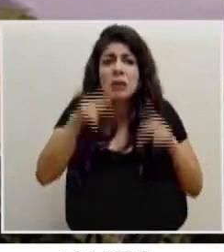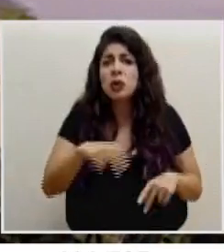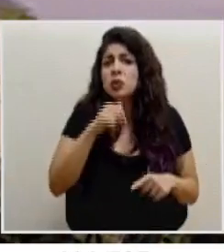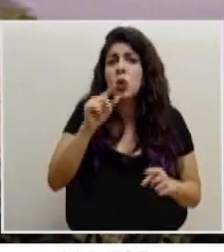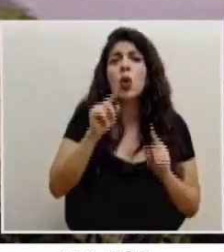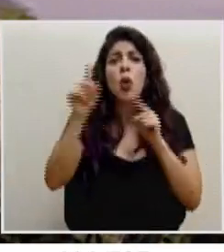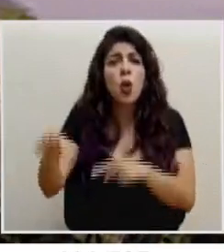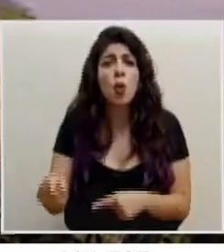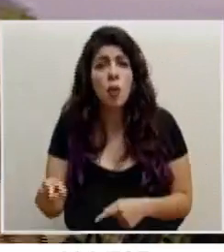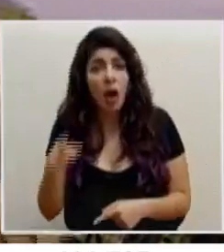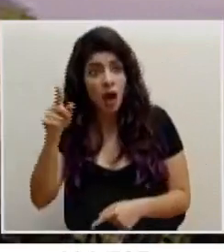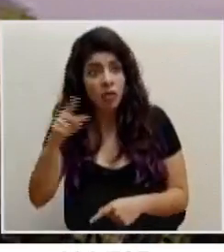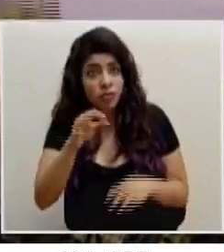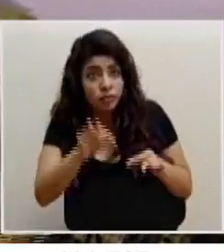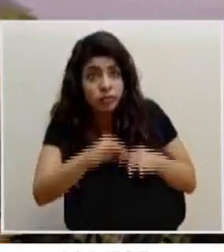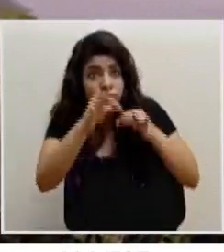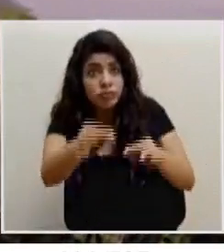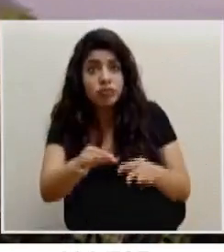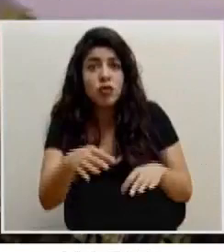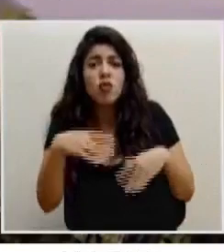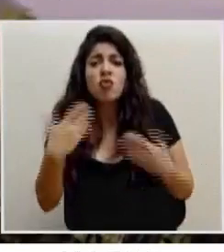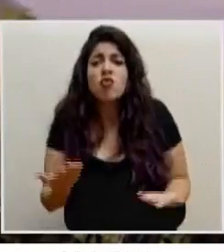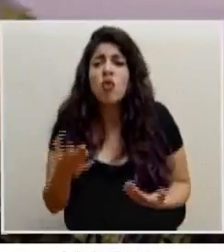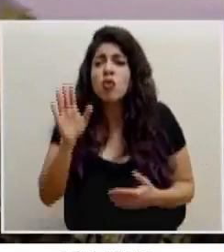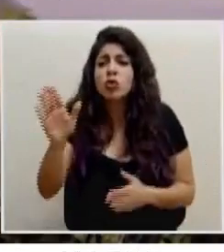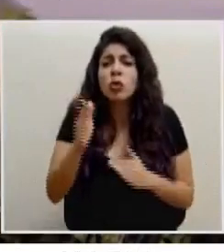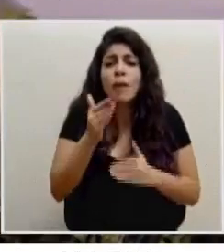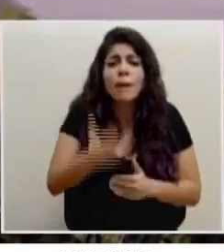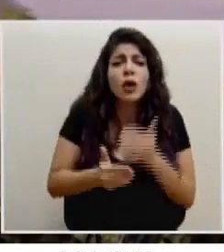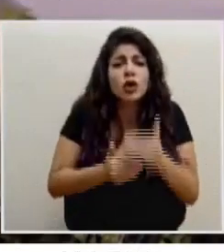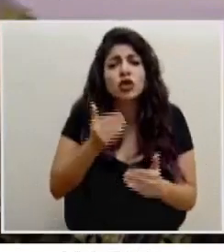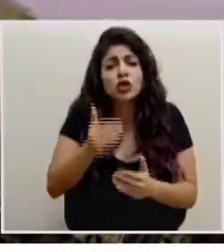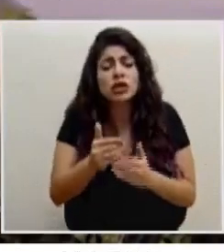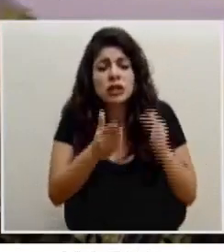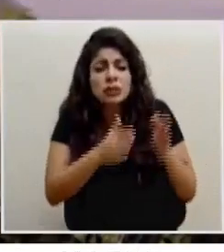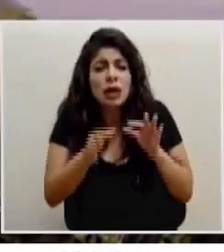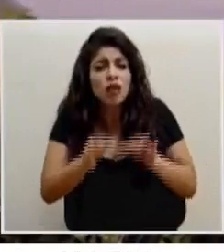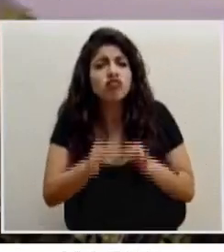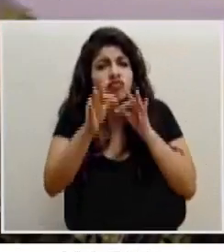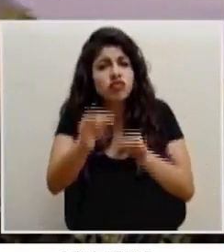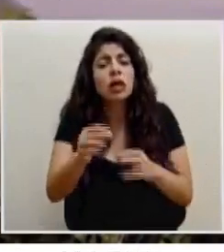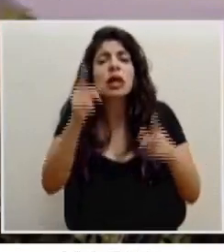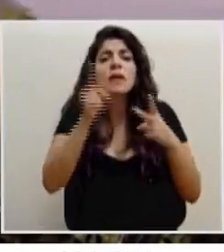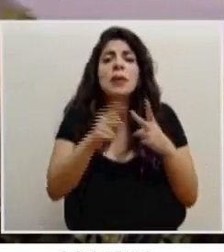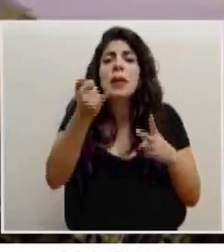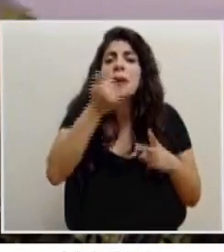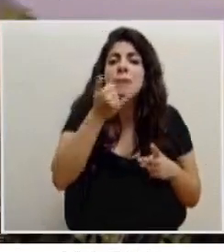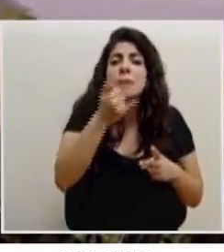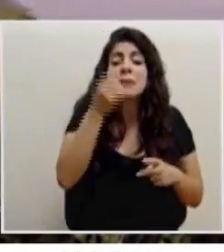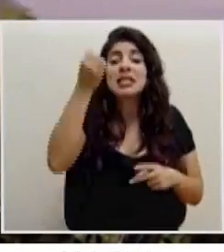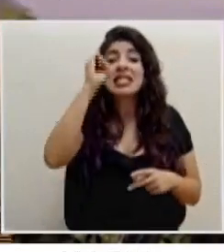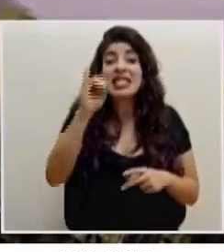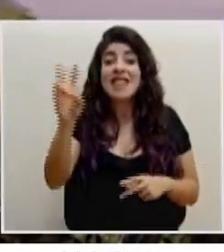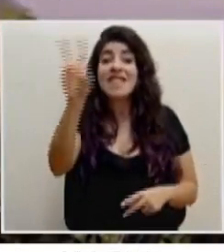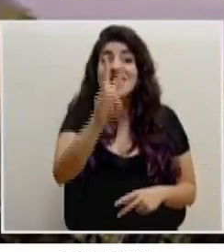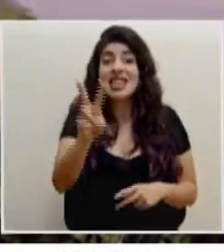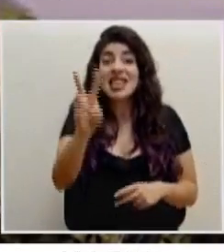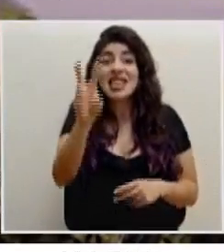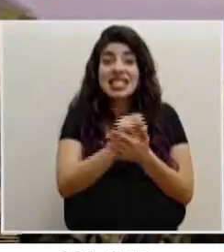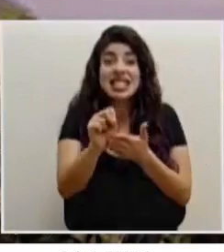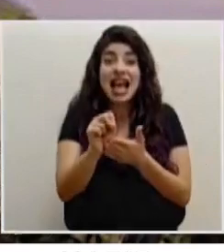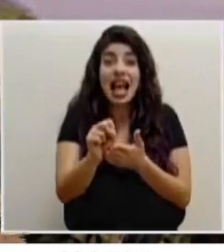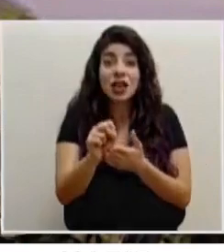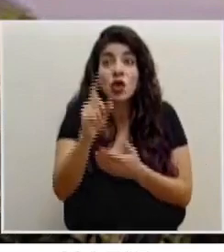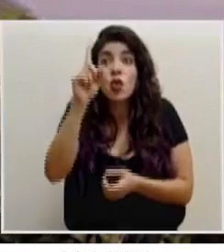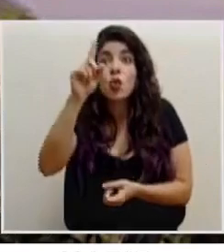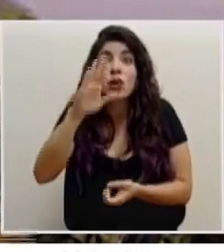a este llamado, ¿se les va a reprogramar? ¿Cómo va a ser ese proceso de reprogramar? También, ¿qué pasa en el escenario si llega el Viernes Santo y en